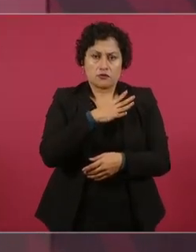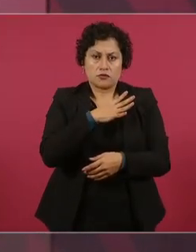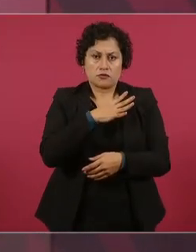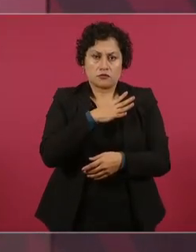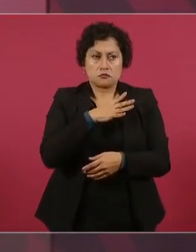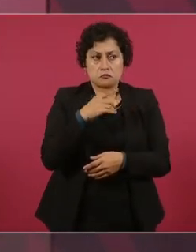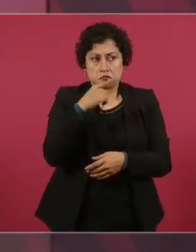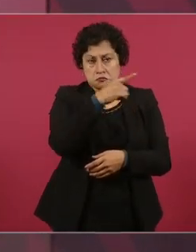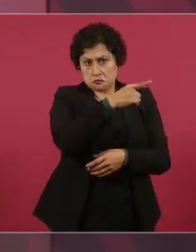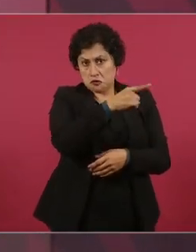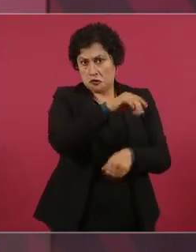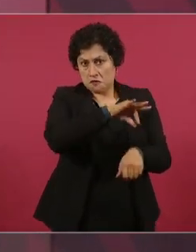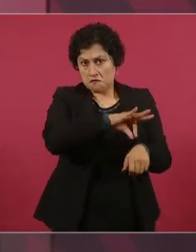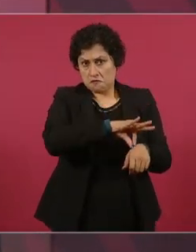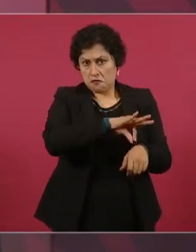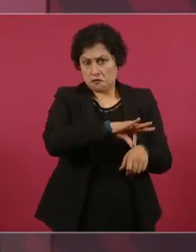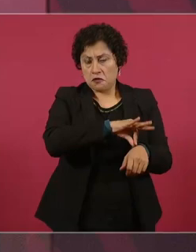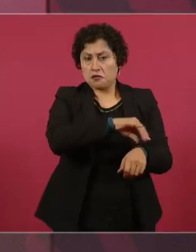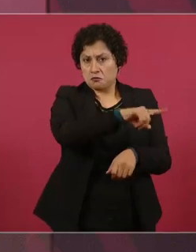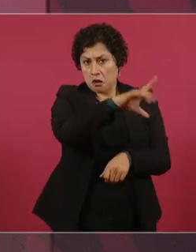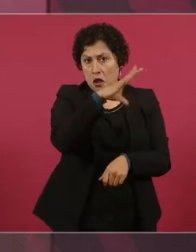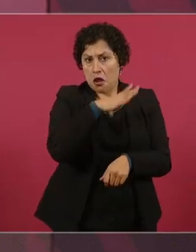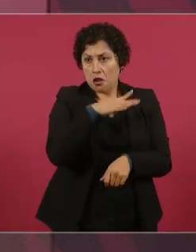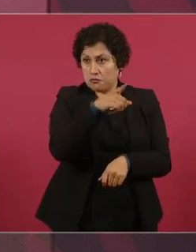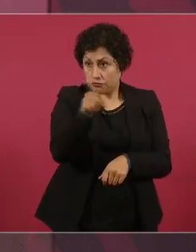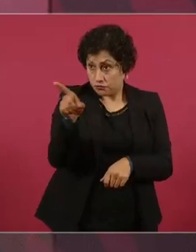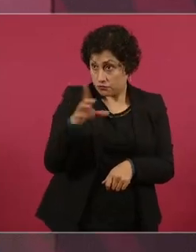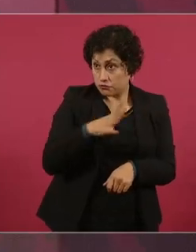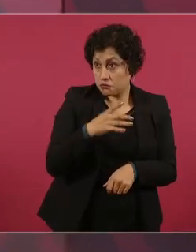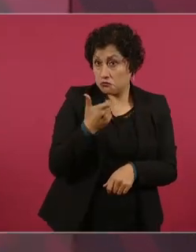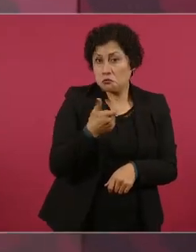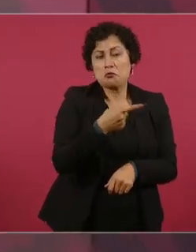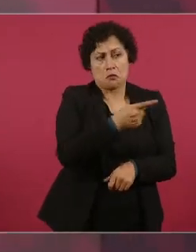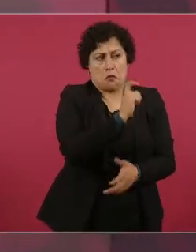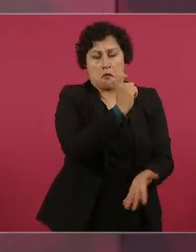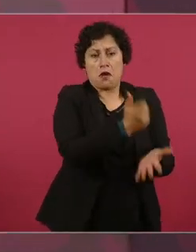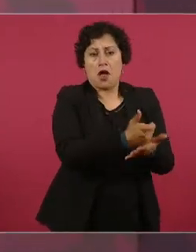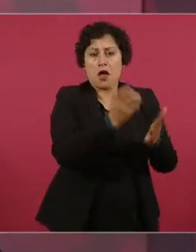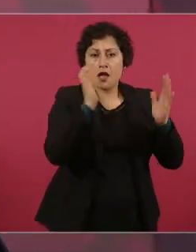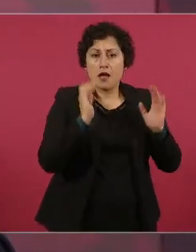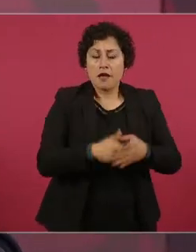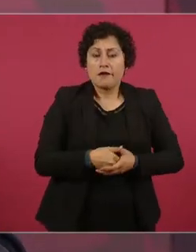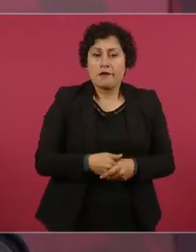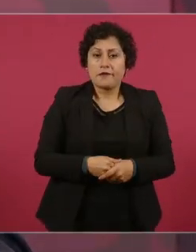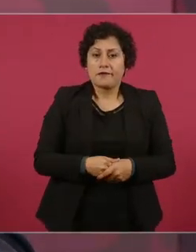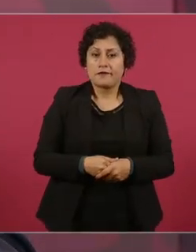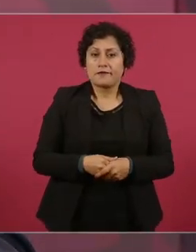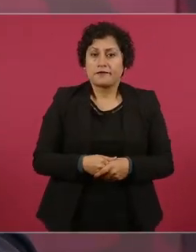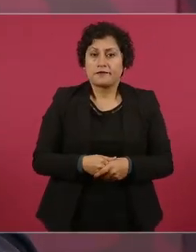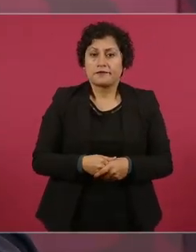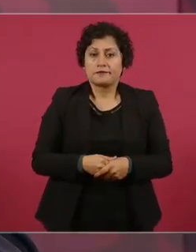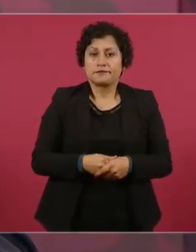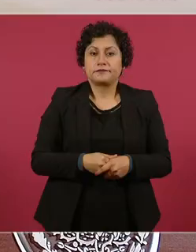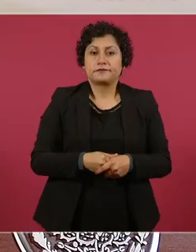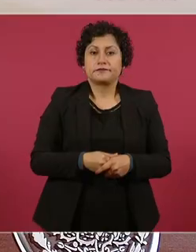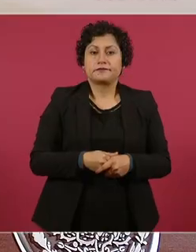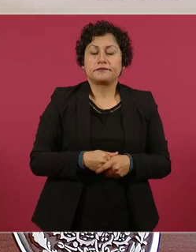farmacias y el que tiene para pagarla. Y la gente, por eso